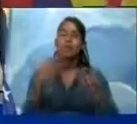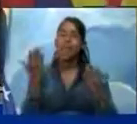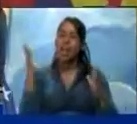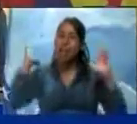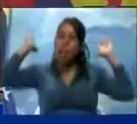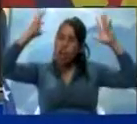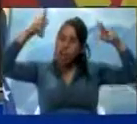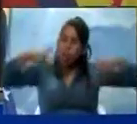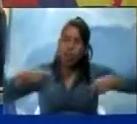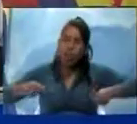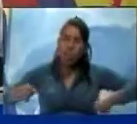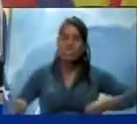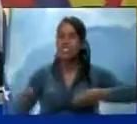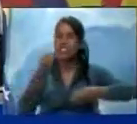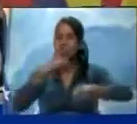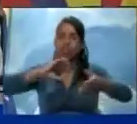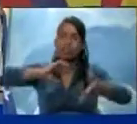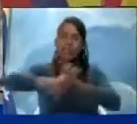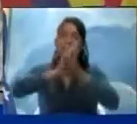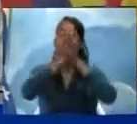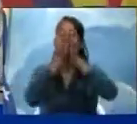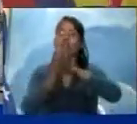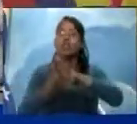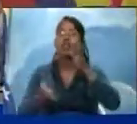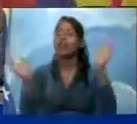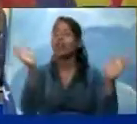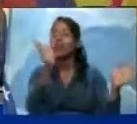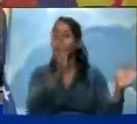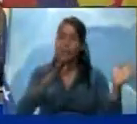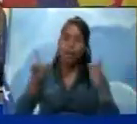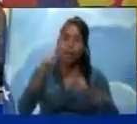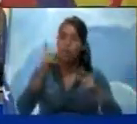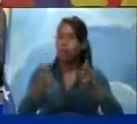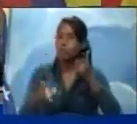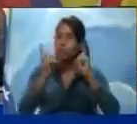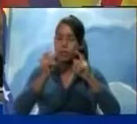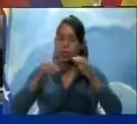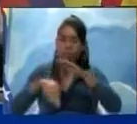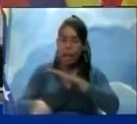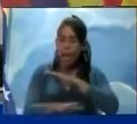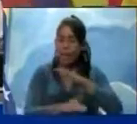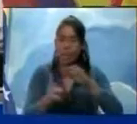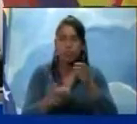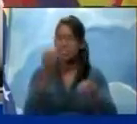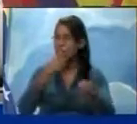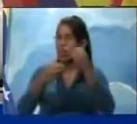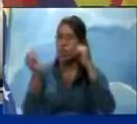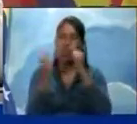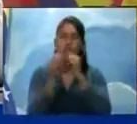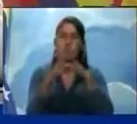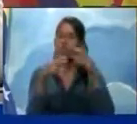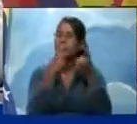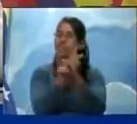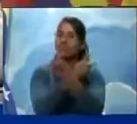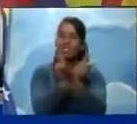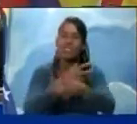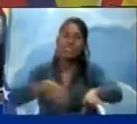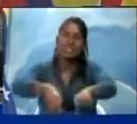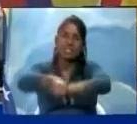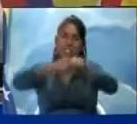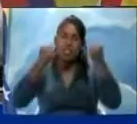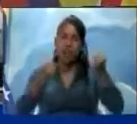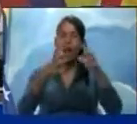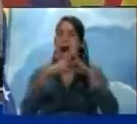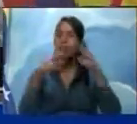los destrozaron en el aire, no dejaron que cayeran a tierra, se los comieron con toda ropa, se los comieron